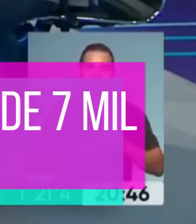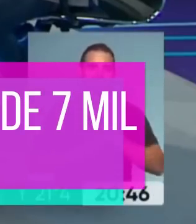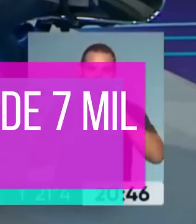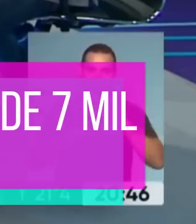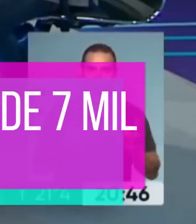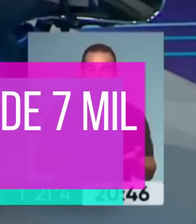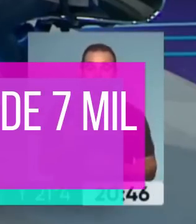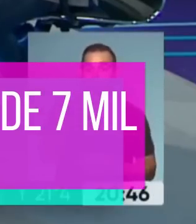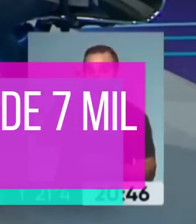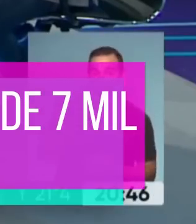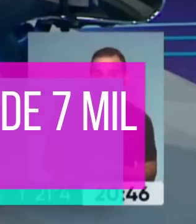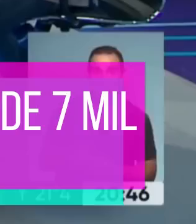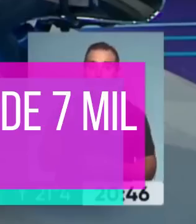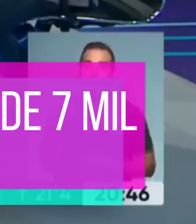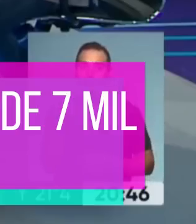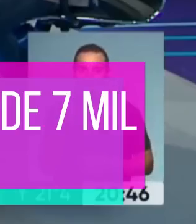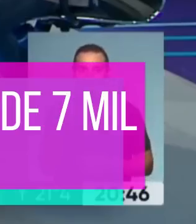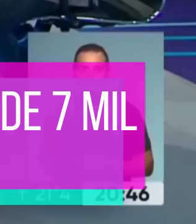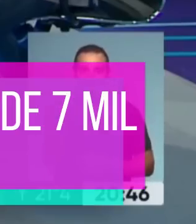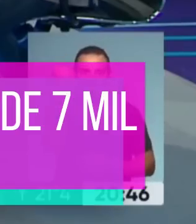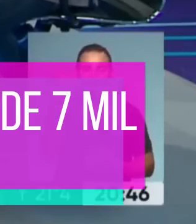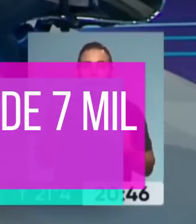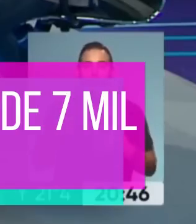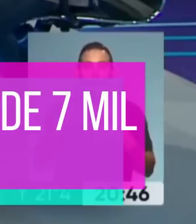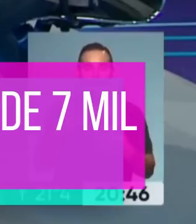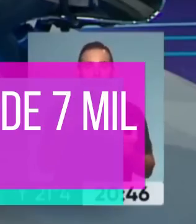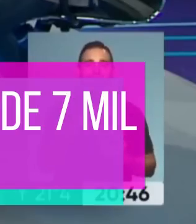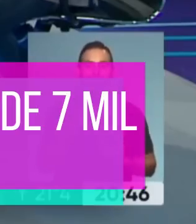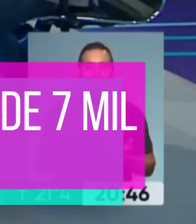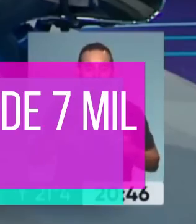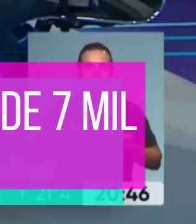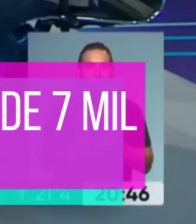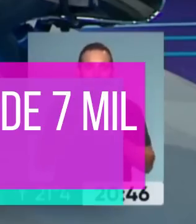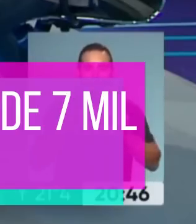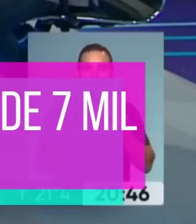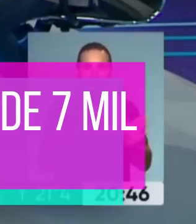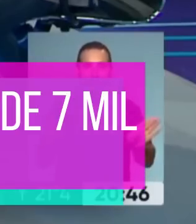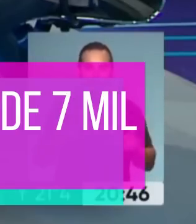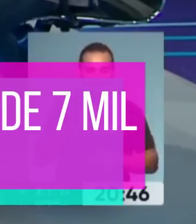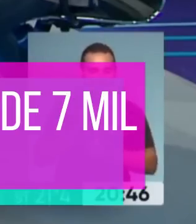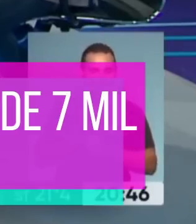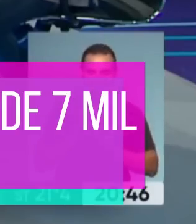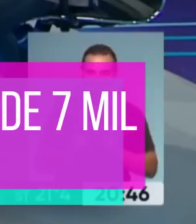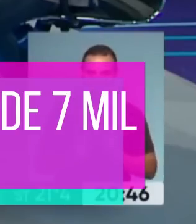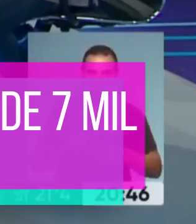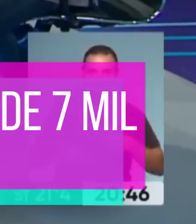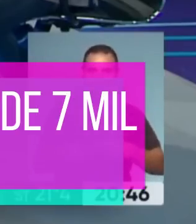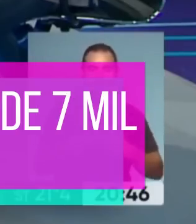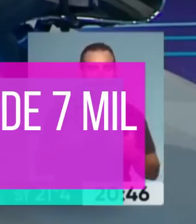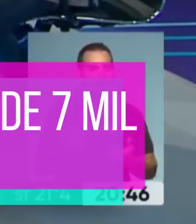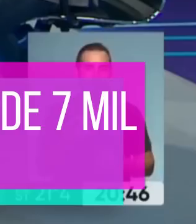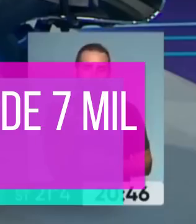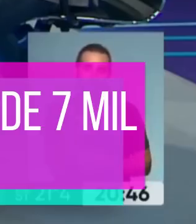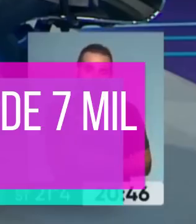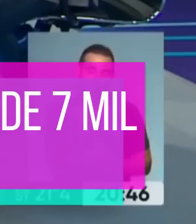el mes de septiembre. Pero como ya hicimos una serie de videos que te la dejo aquí arriba sobre cómo hacer el trámite de fe de vida en los